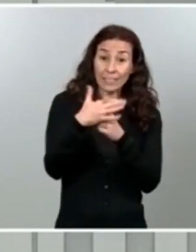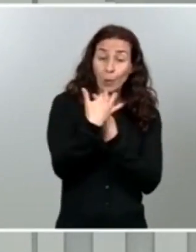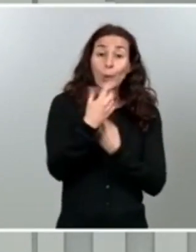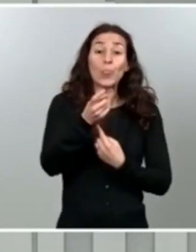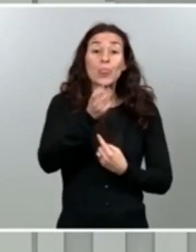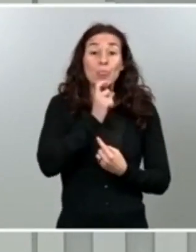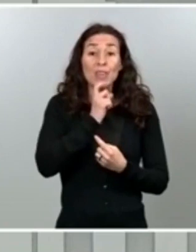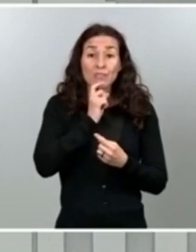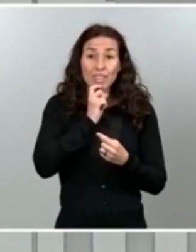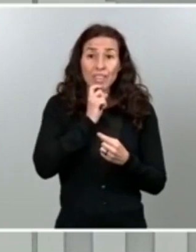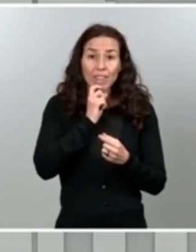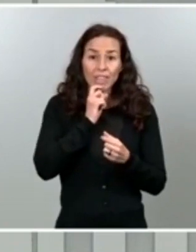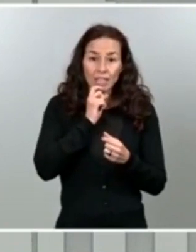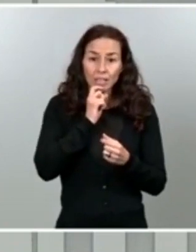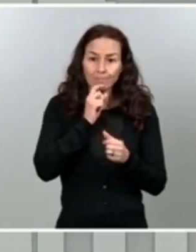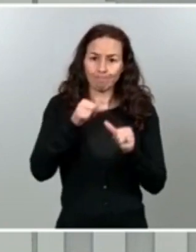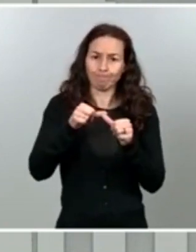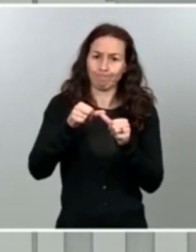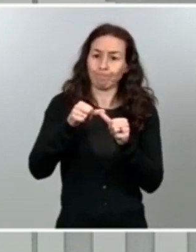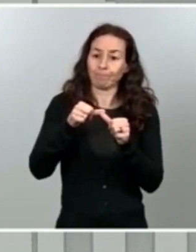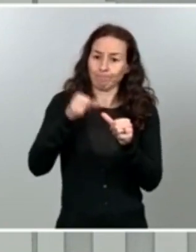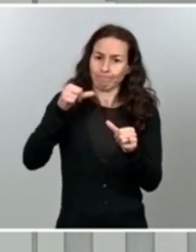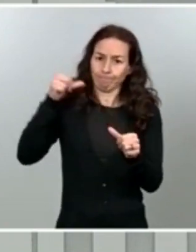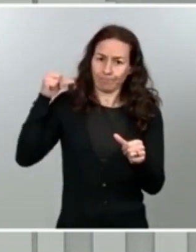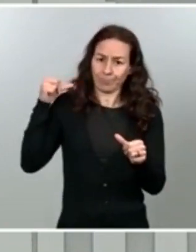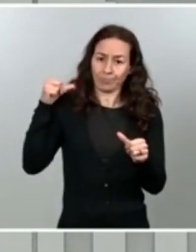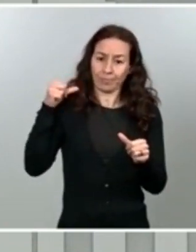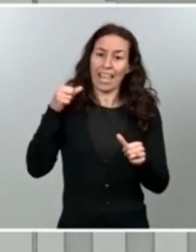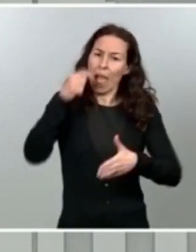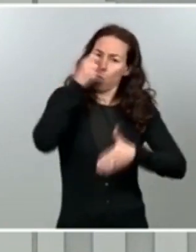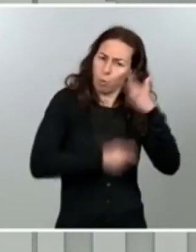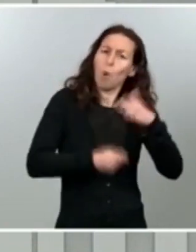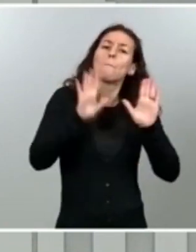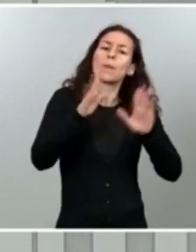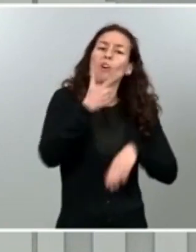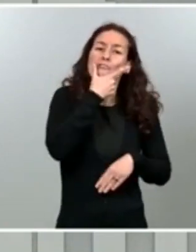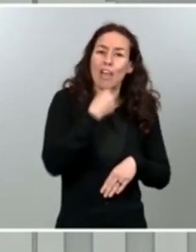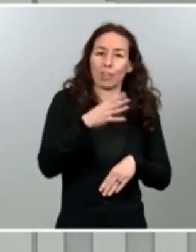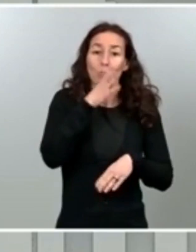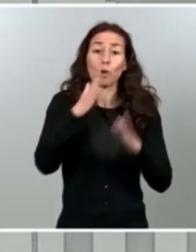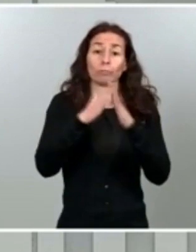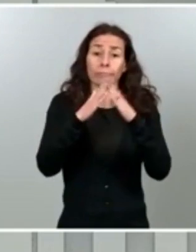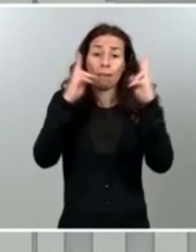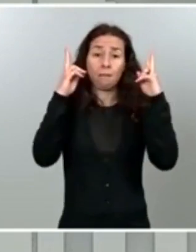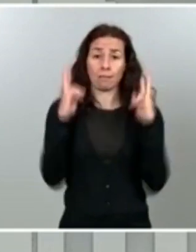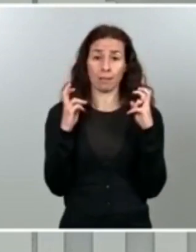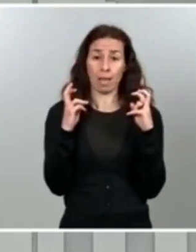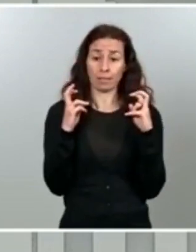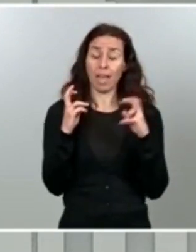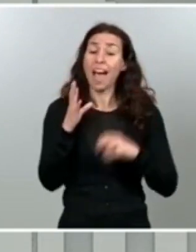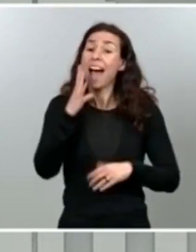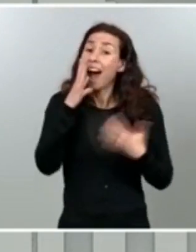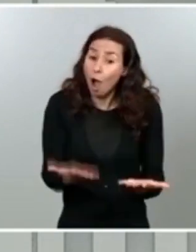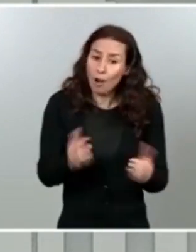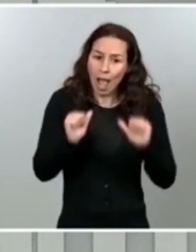estábamos haciendo era lo duro pero fácil ahora es cuando cada uno tiene que demostrar la responsabilidad personal las nuestras la